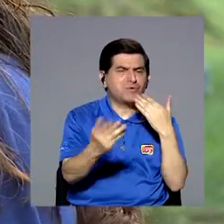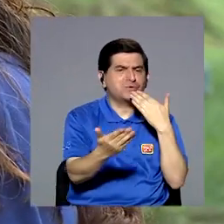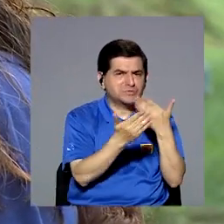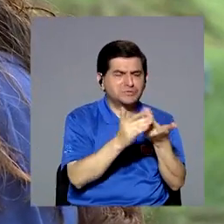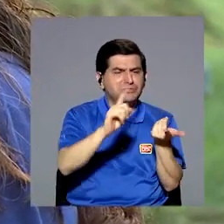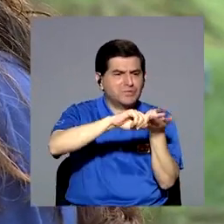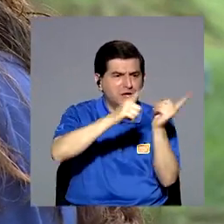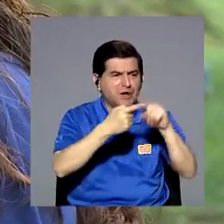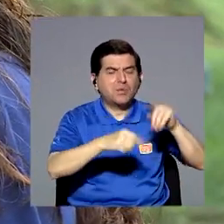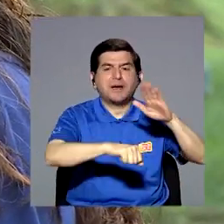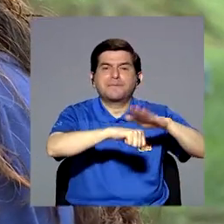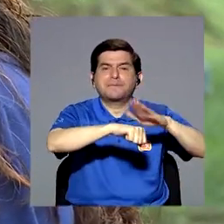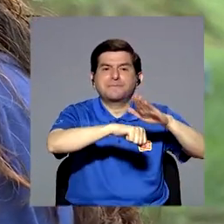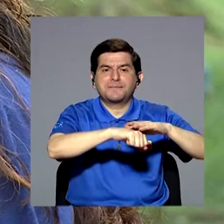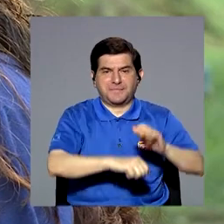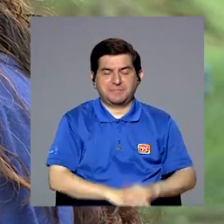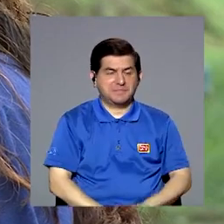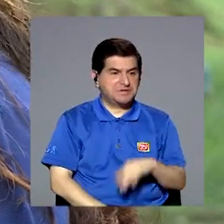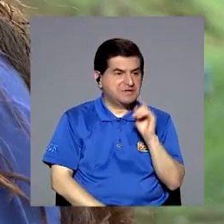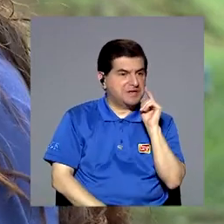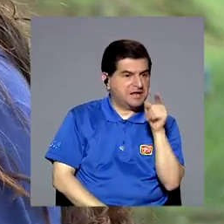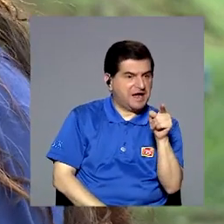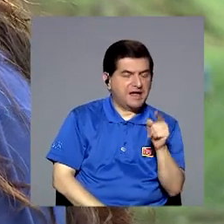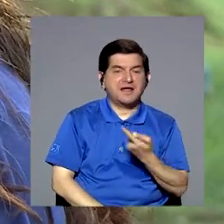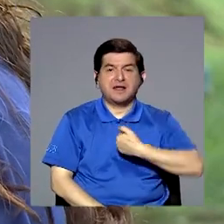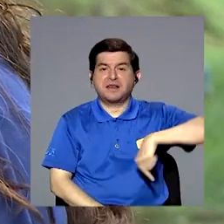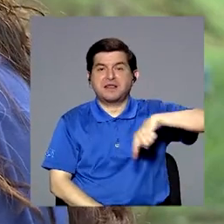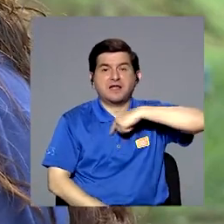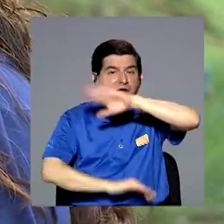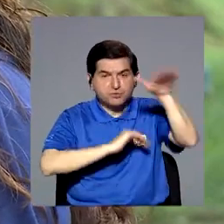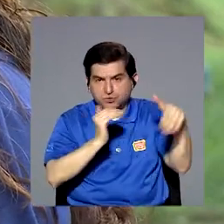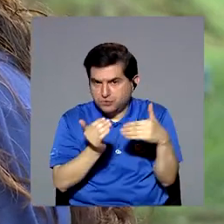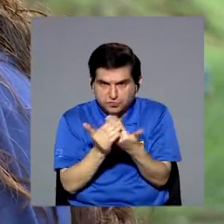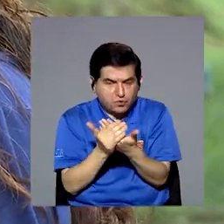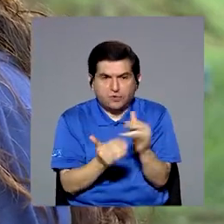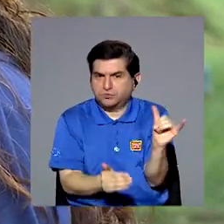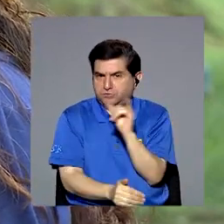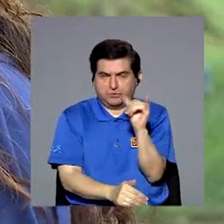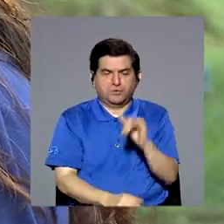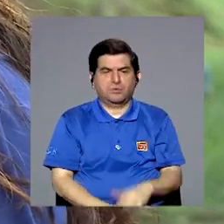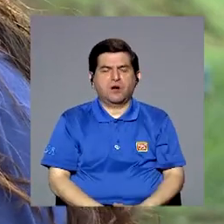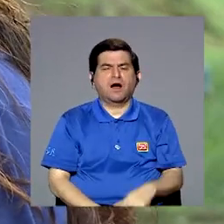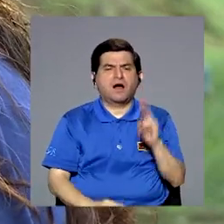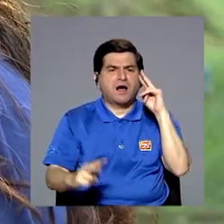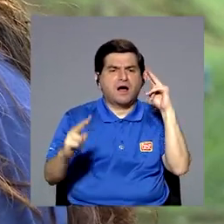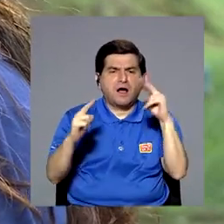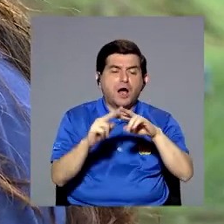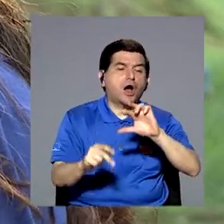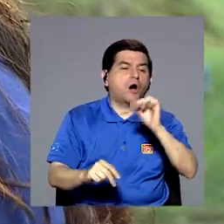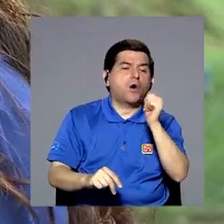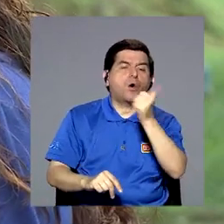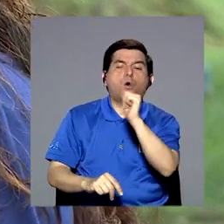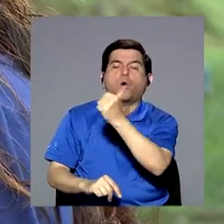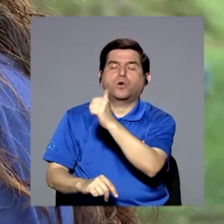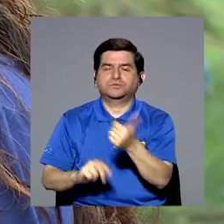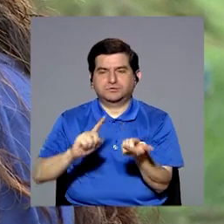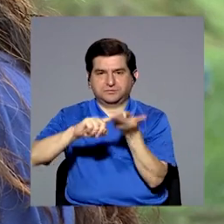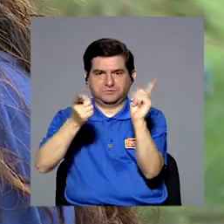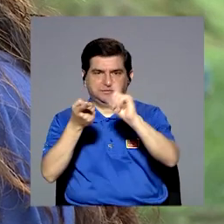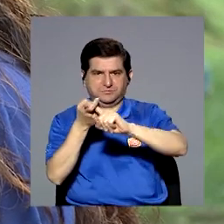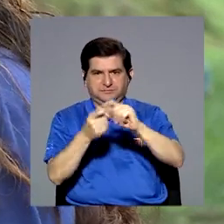amigo les va a permitir a ellos, o nos permite a todos, poder conocer otras